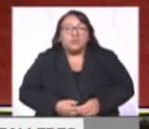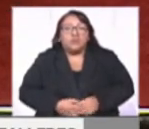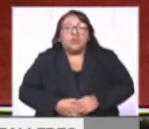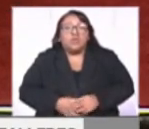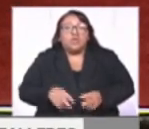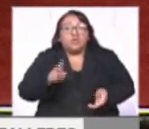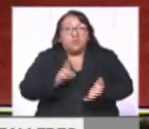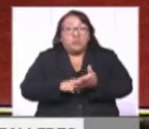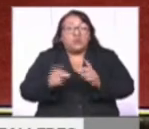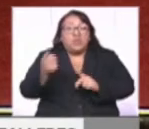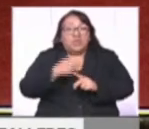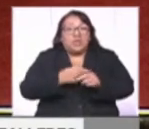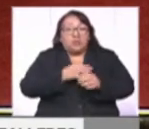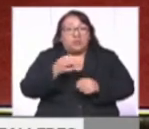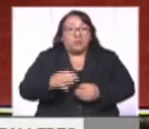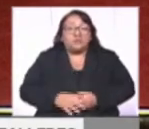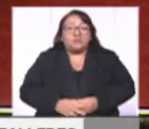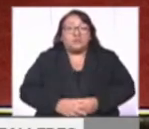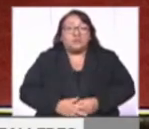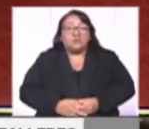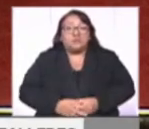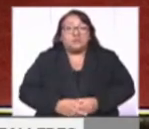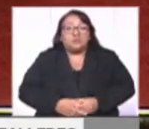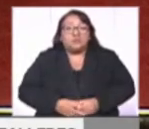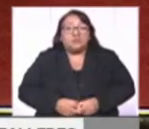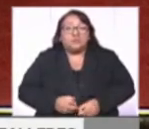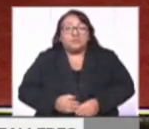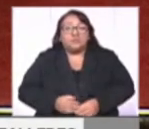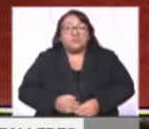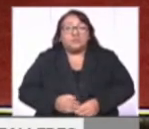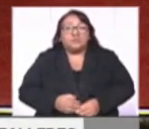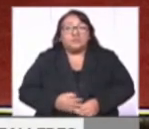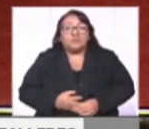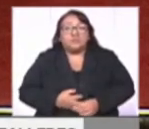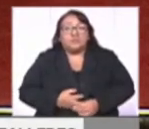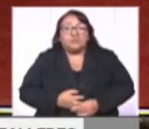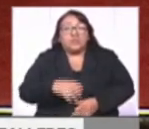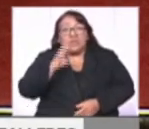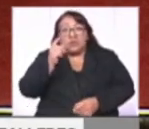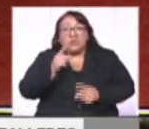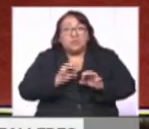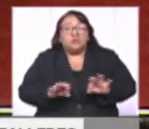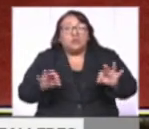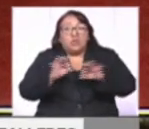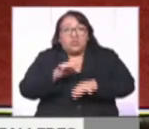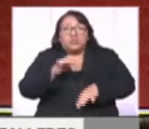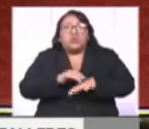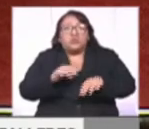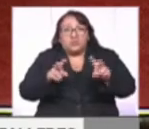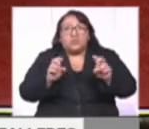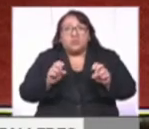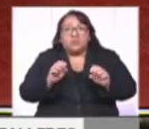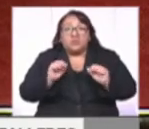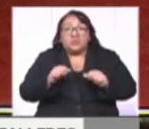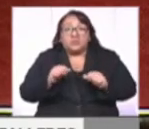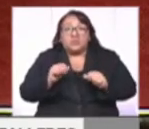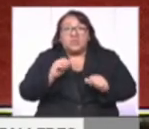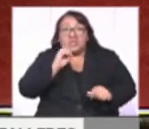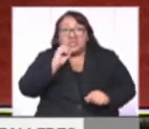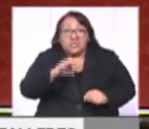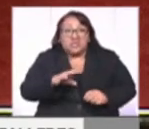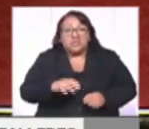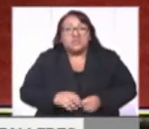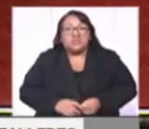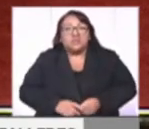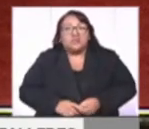regiones. Por ello, señor presidente, creemos que es importante tocar este tema y si afirman, y